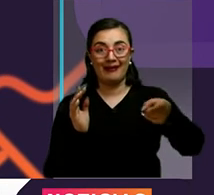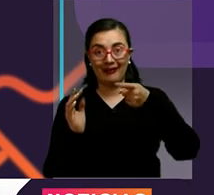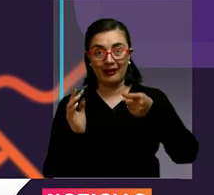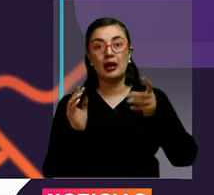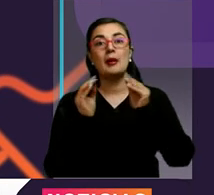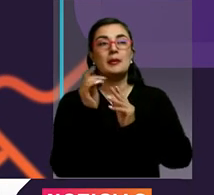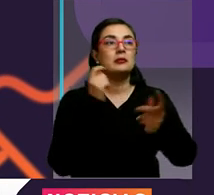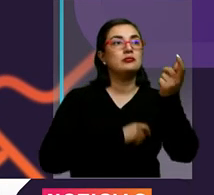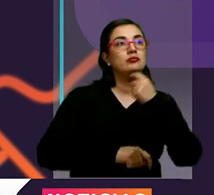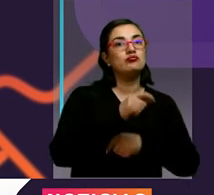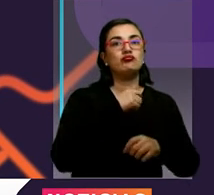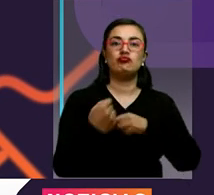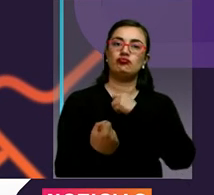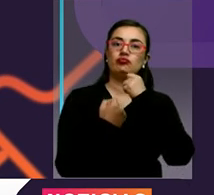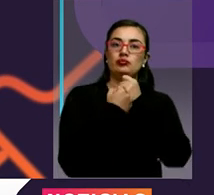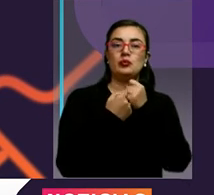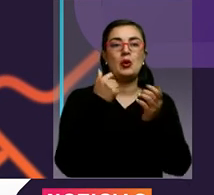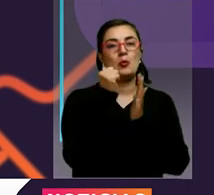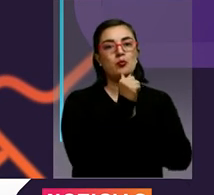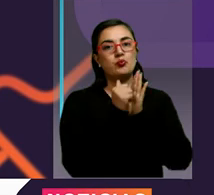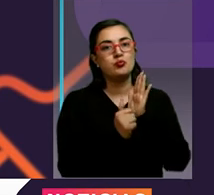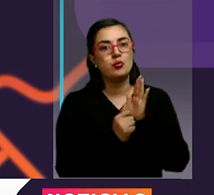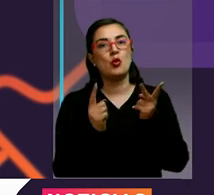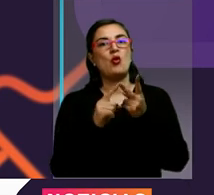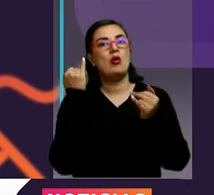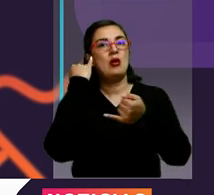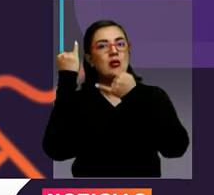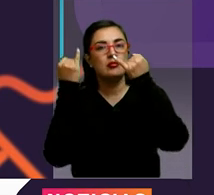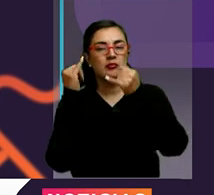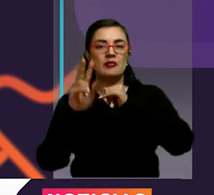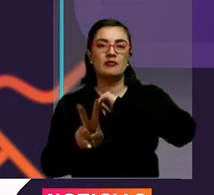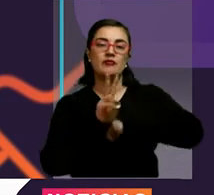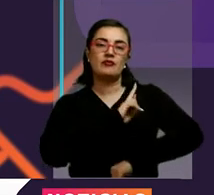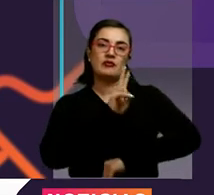emprendimientos y ser beneficiarias de programas o iniciativas del Viceministerio de Transformación Digital.